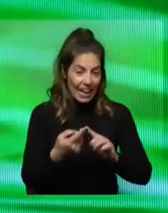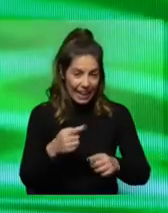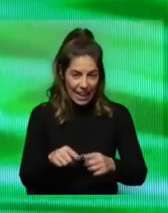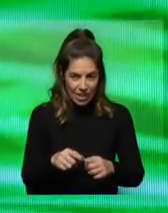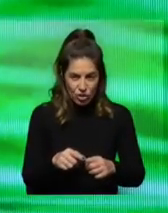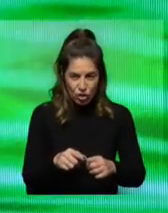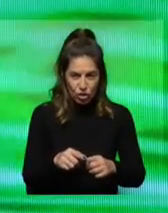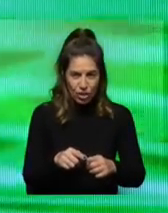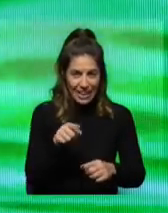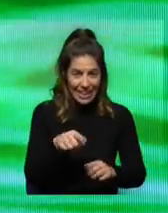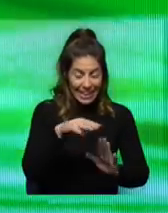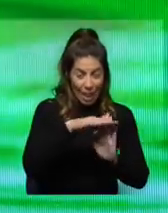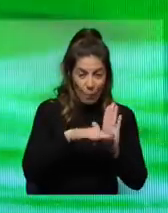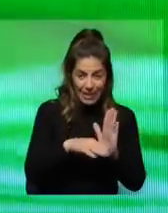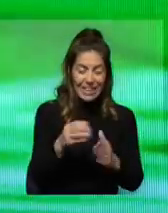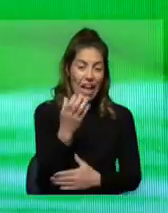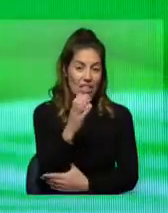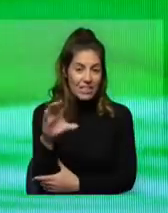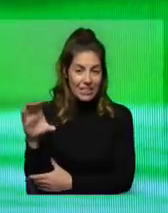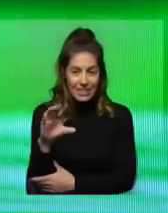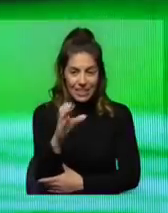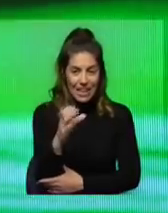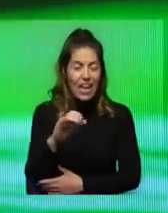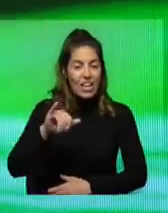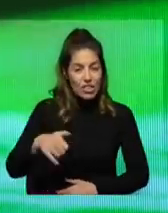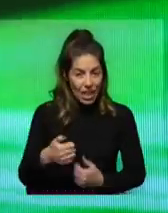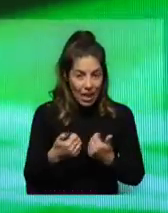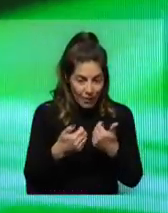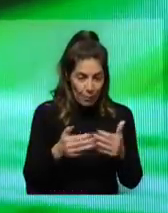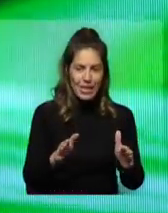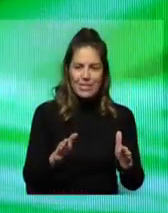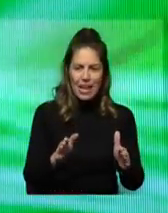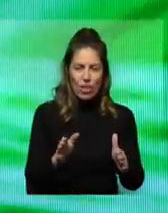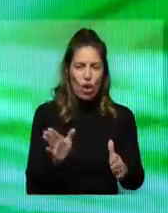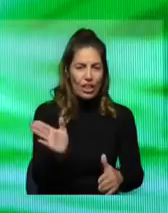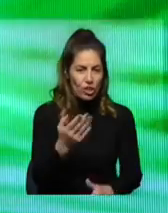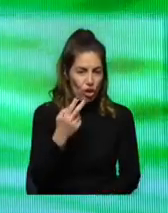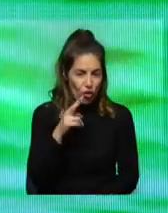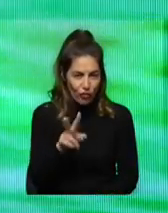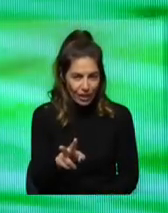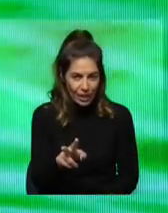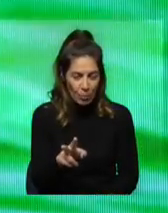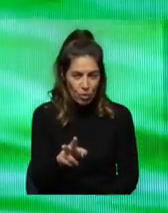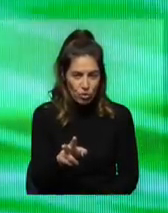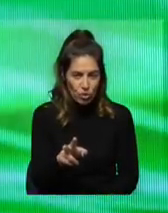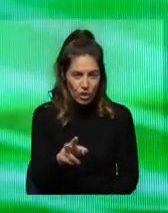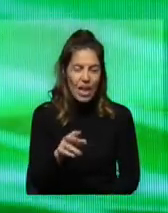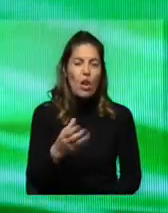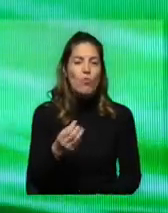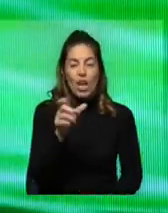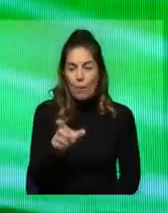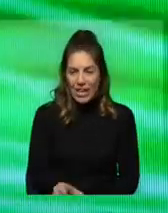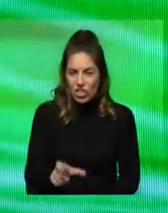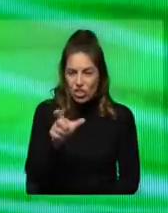de que esta medida de los de los radares ya se estaba instrumentando y todos lo veíamos cuando íbamos pasando y muchos conductores